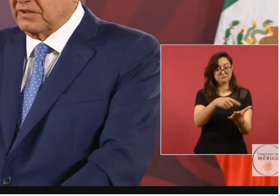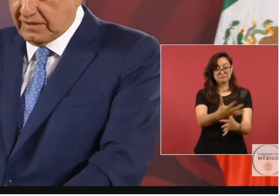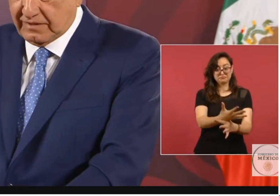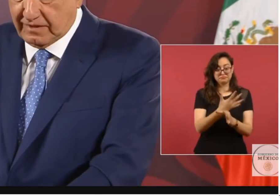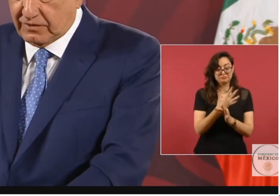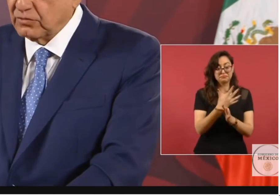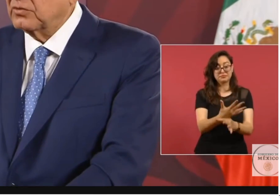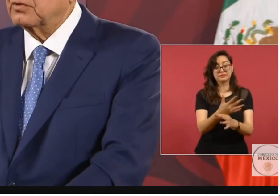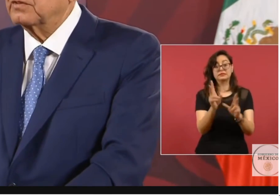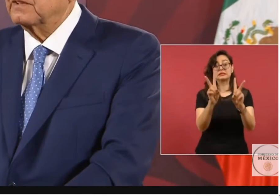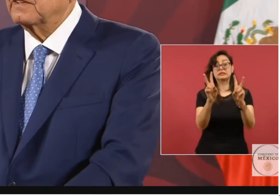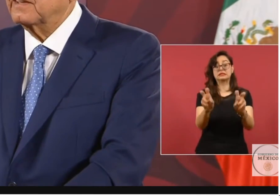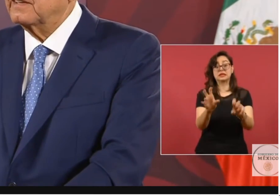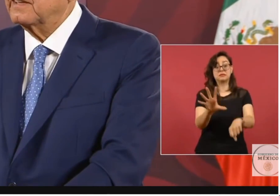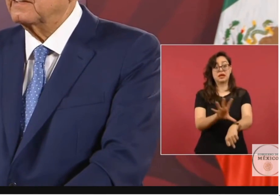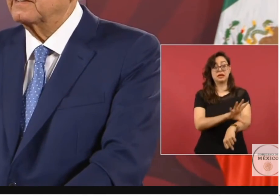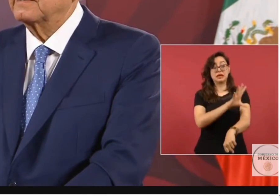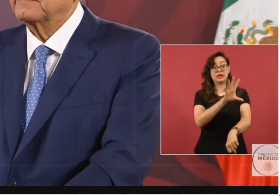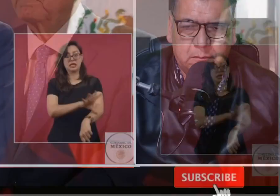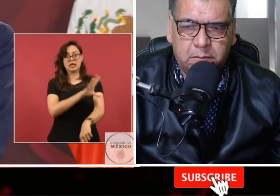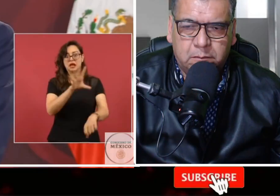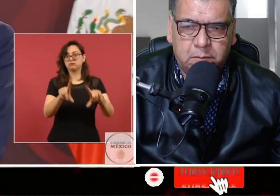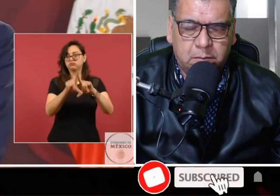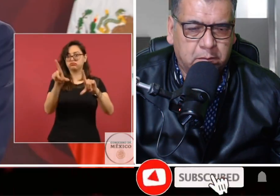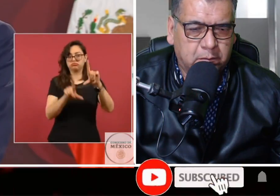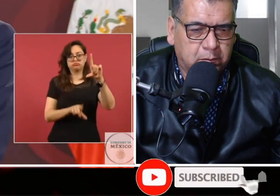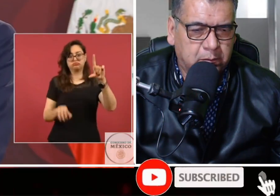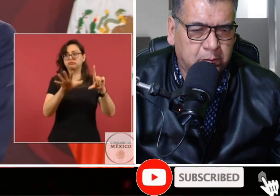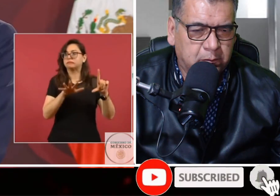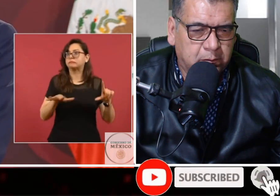cuando se trata de asuntos de interés general.